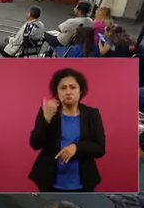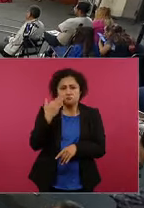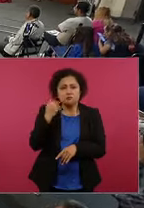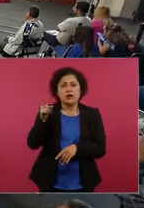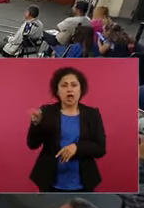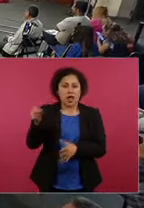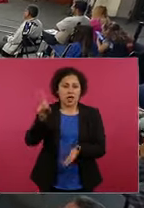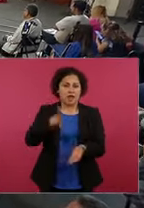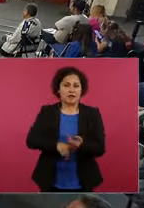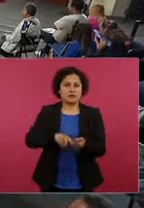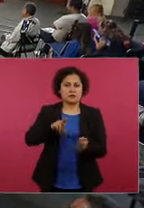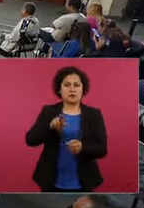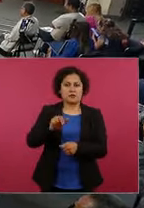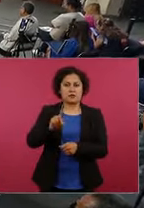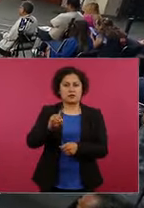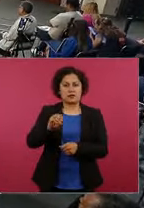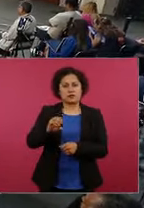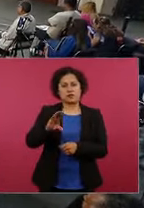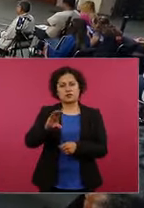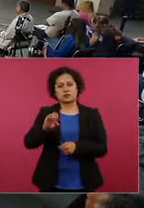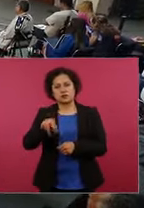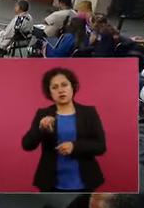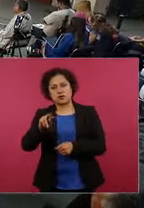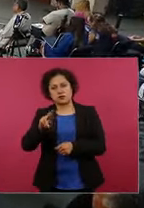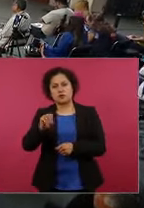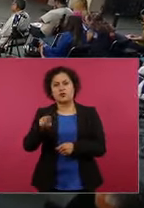que era muy difícil,